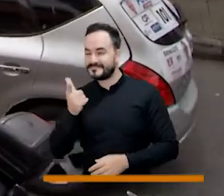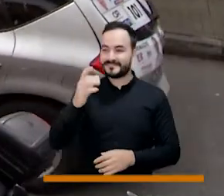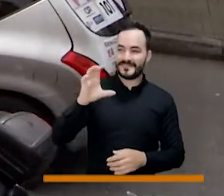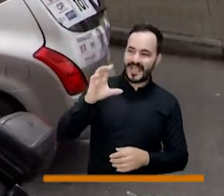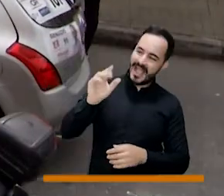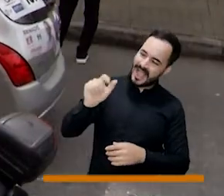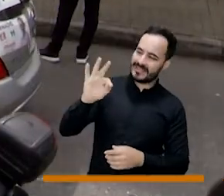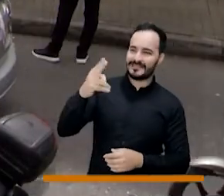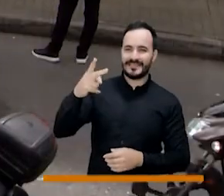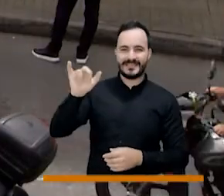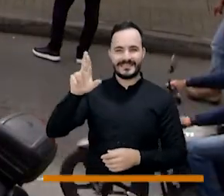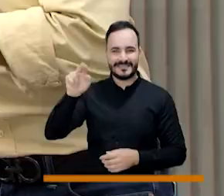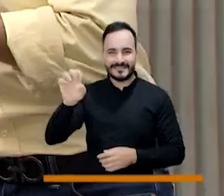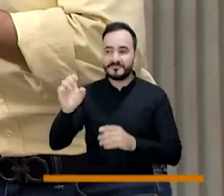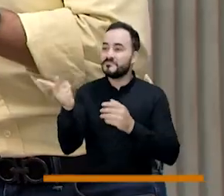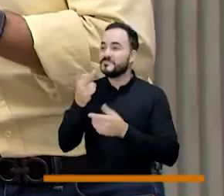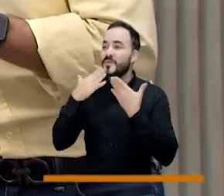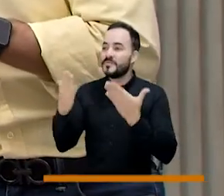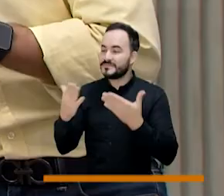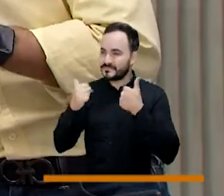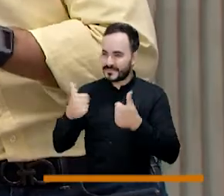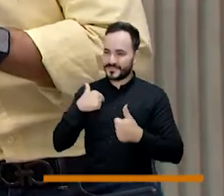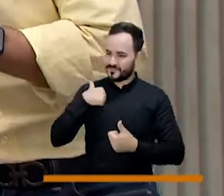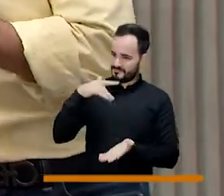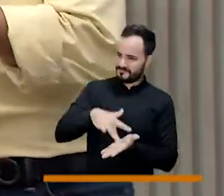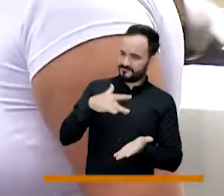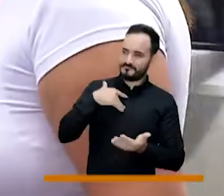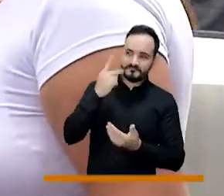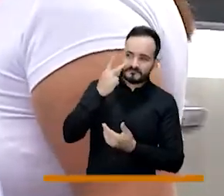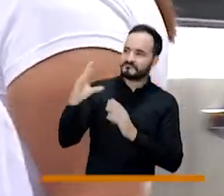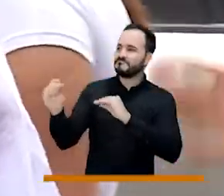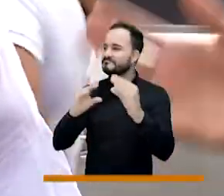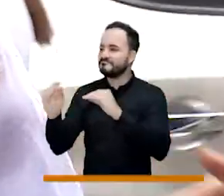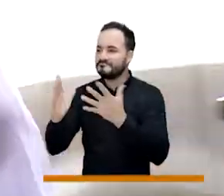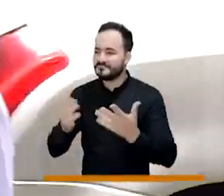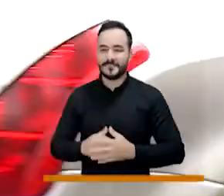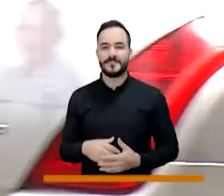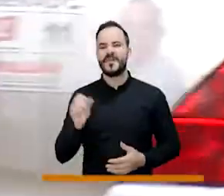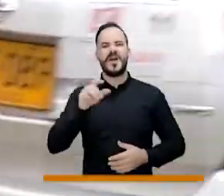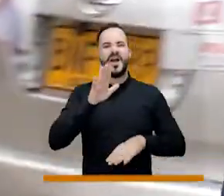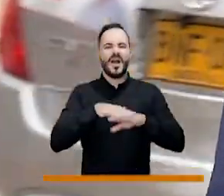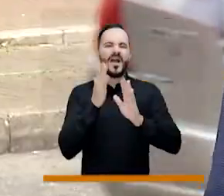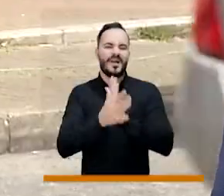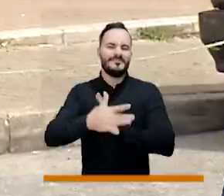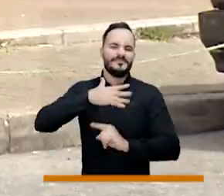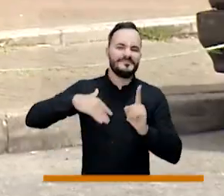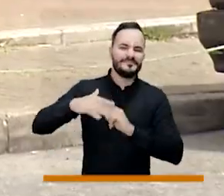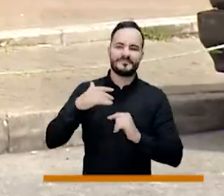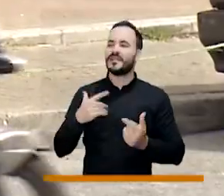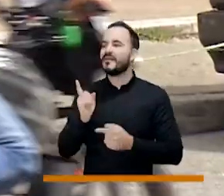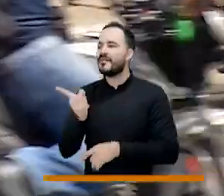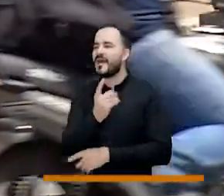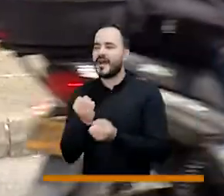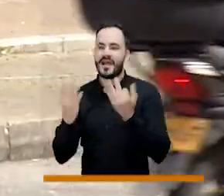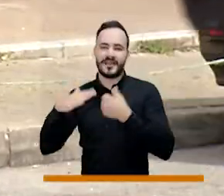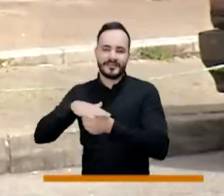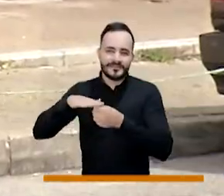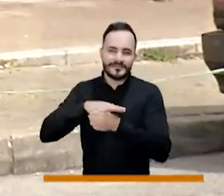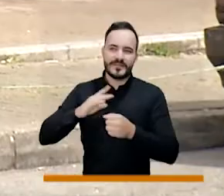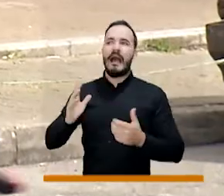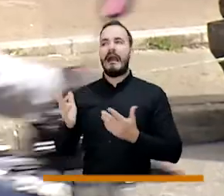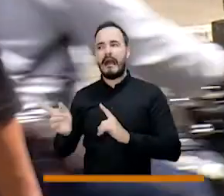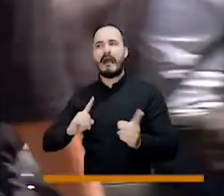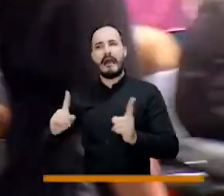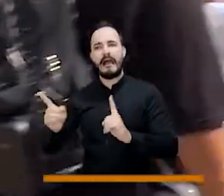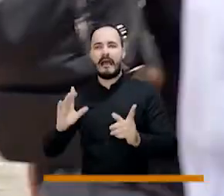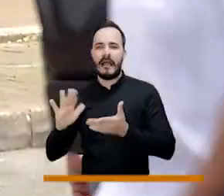en esta visita que estamos haciendo hoy aquí no, en el sector de la 68? En aquí Castilla, haciendo conteo de cuántos barrios son en total, y